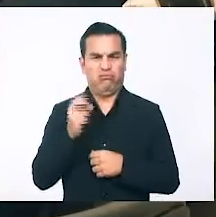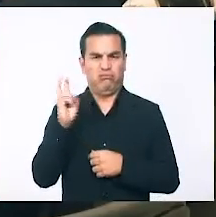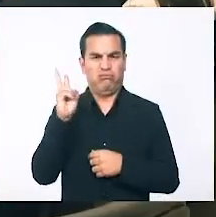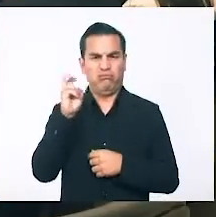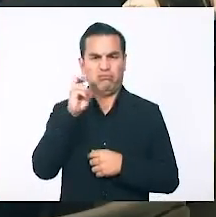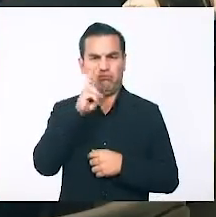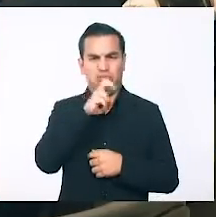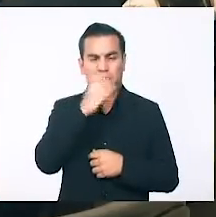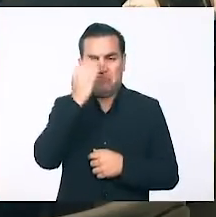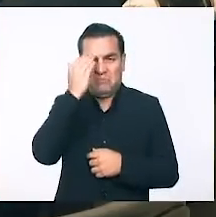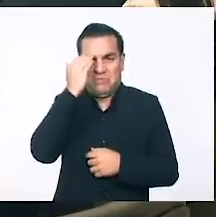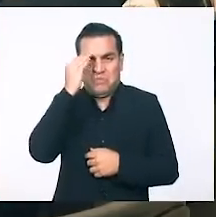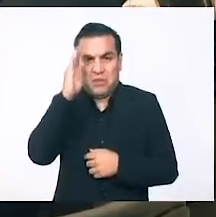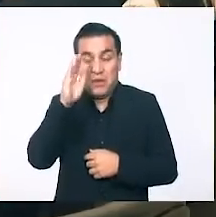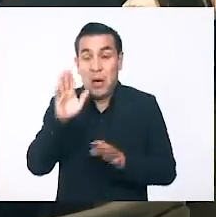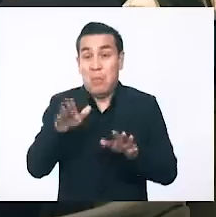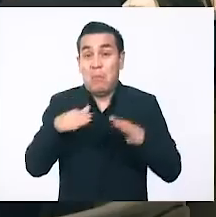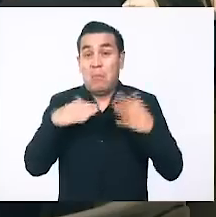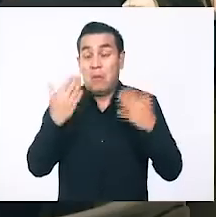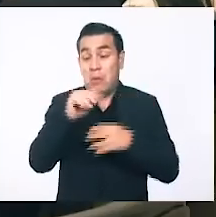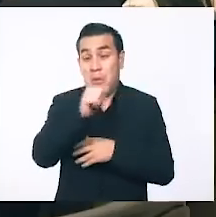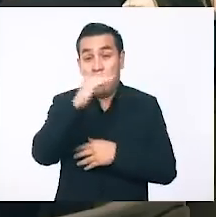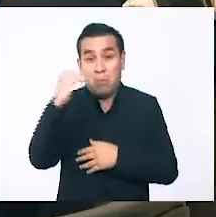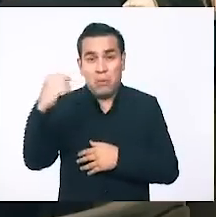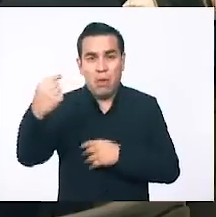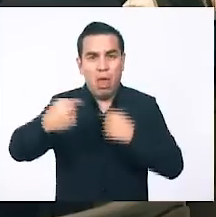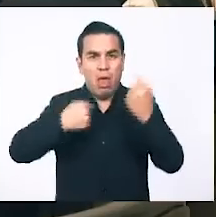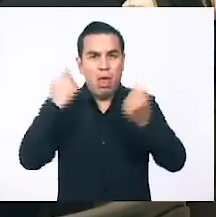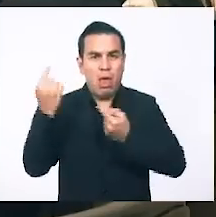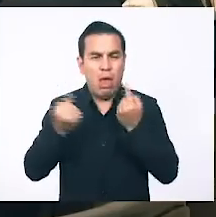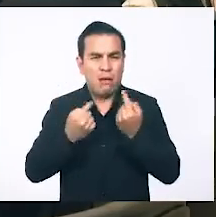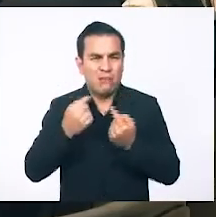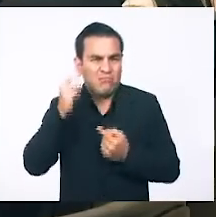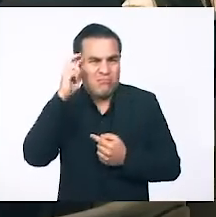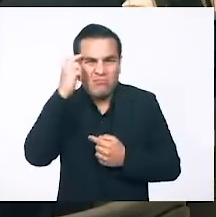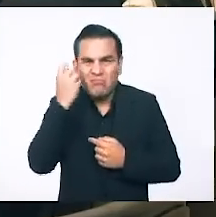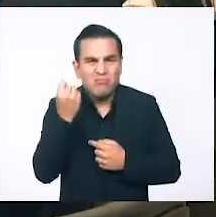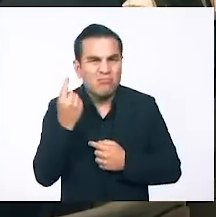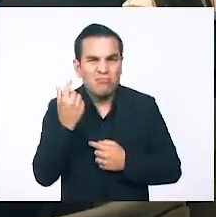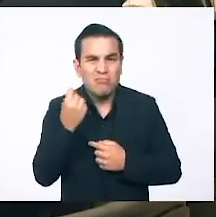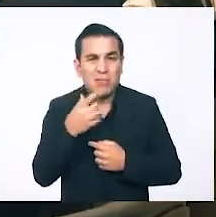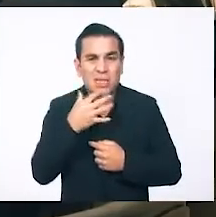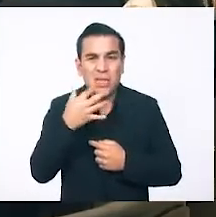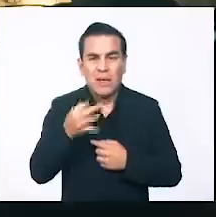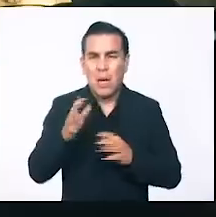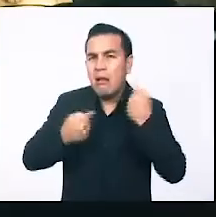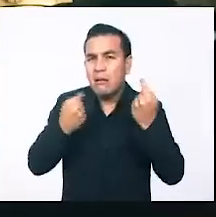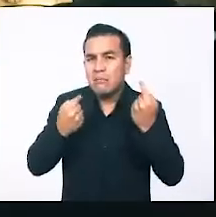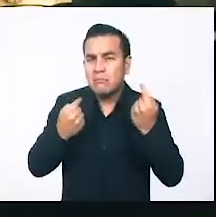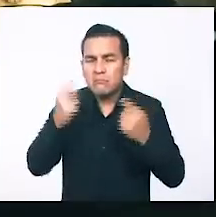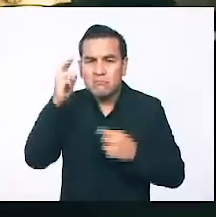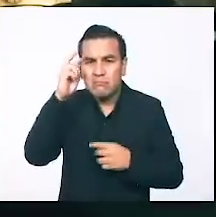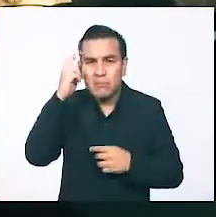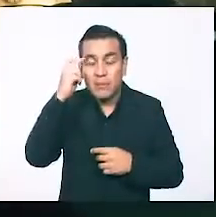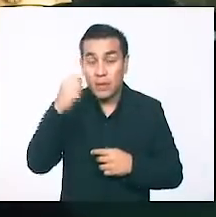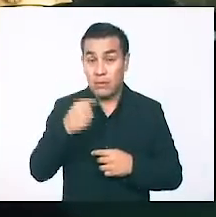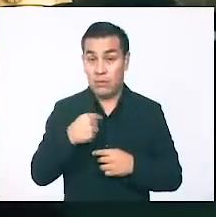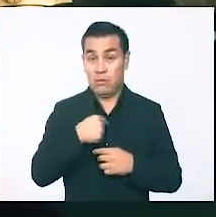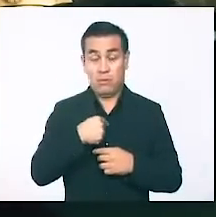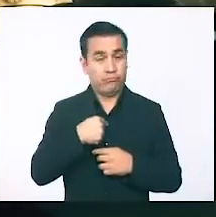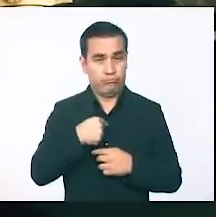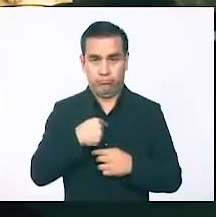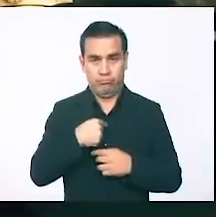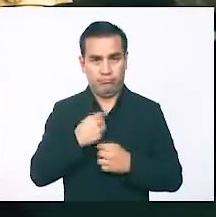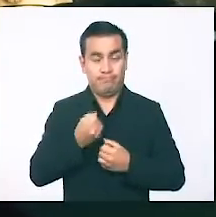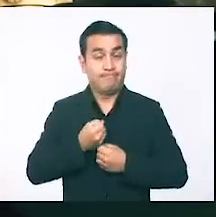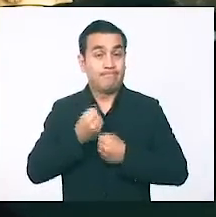esperamos en ningún momento una condena internacional. Y no porque fuéramos ingenuos, sino porque no había nada que condenar. Y no lo digo porque